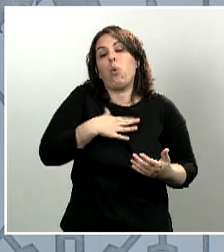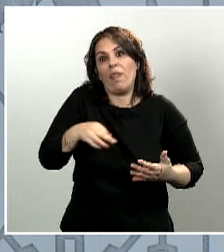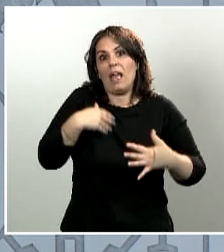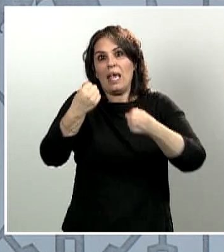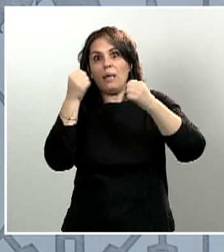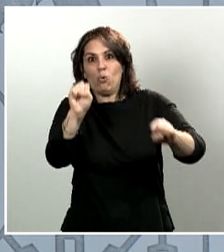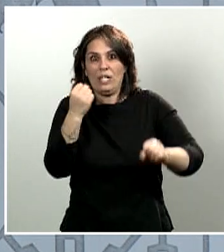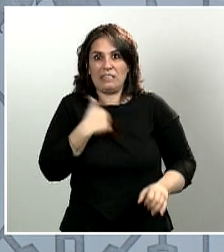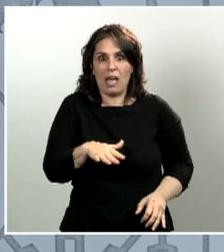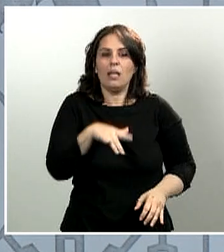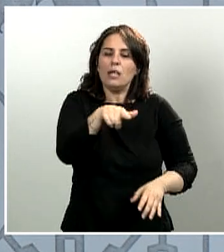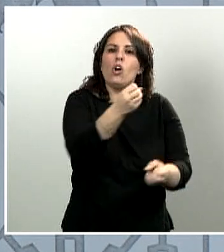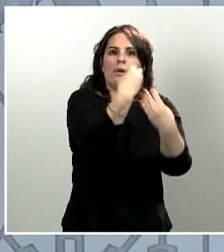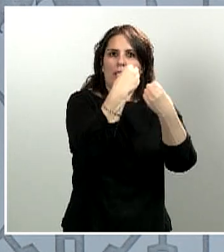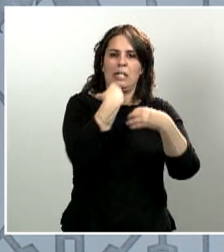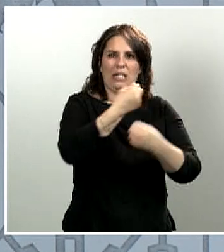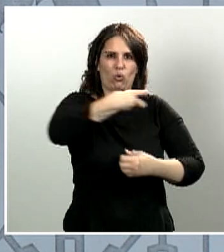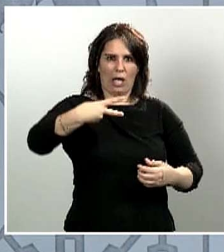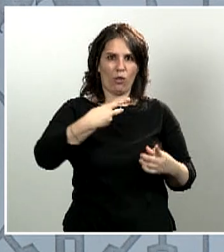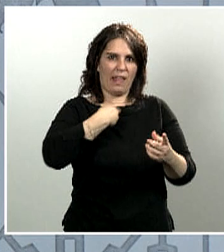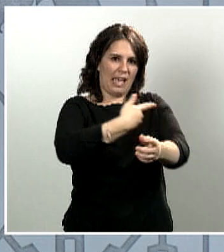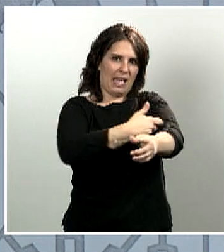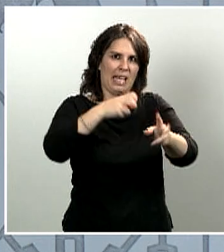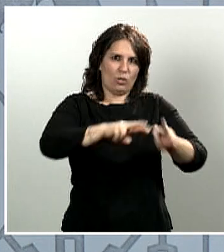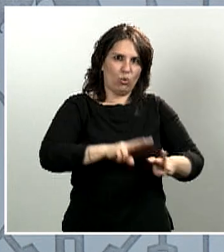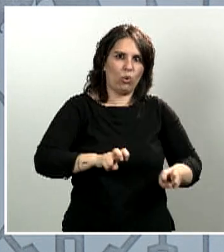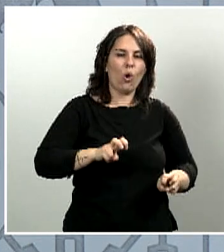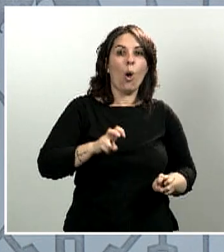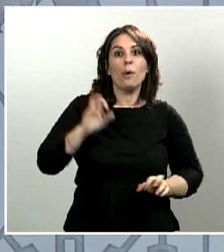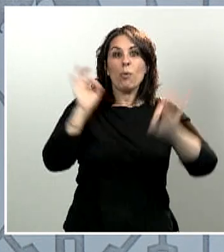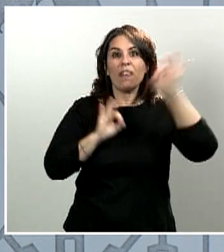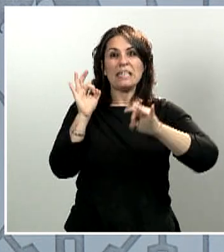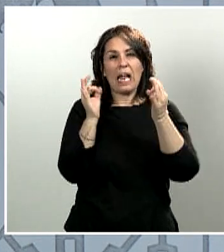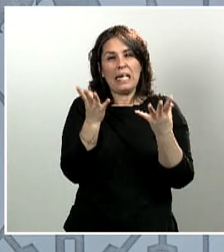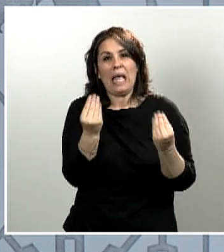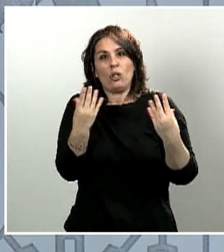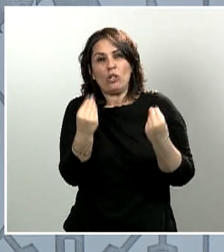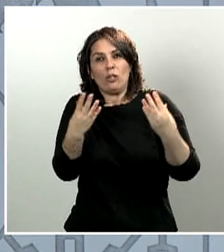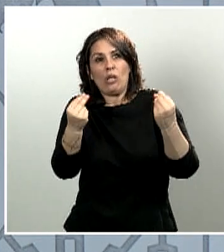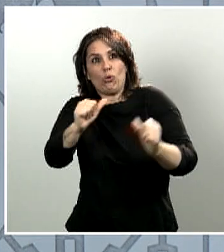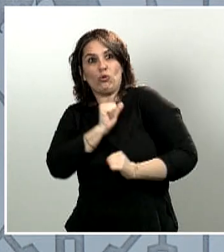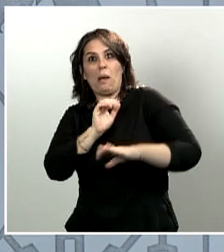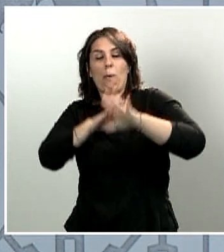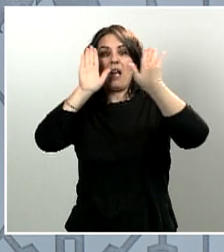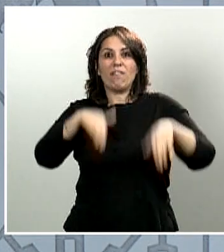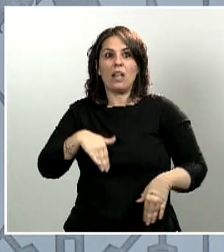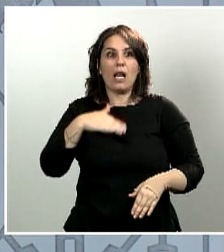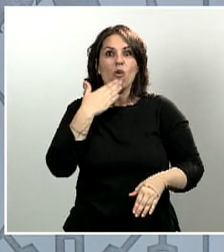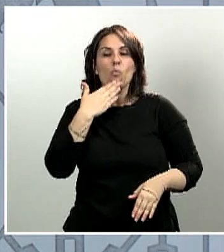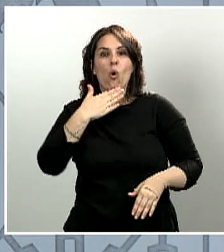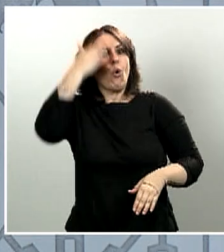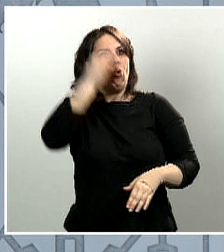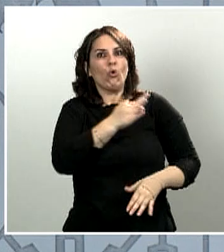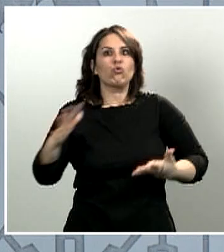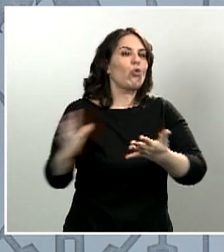es que no esperamos que el porcentaje sea tan alto como para que pueda ser un valor único. Sí que puede darse